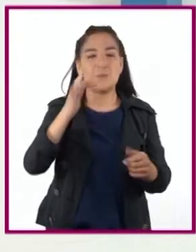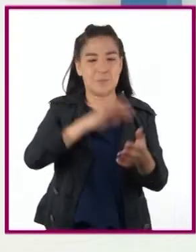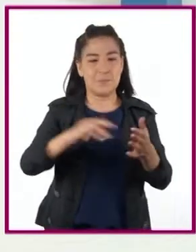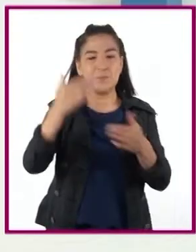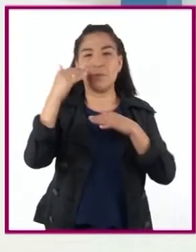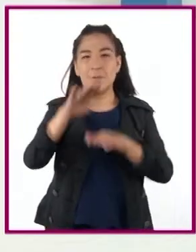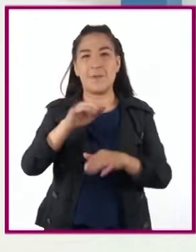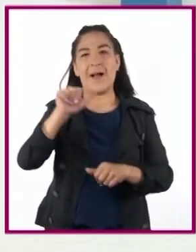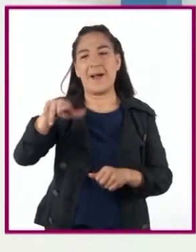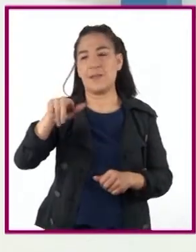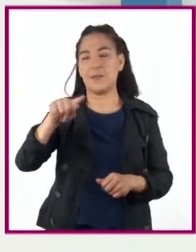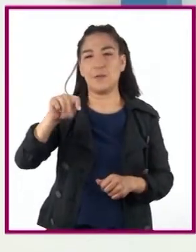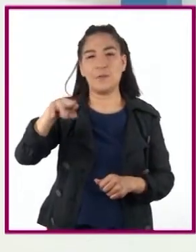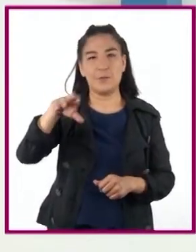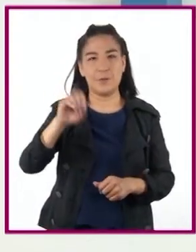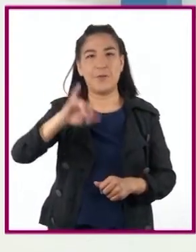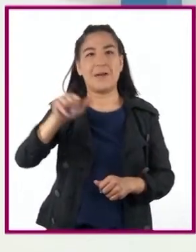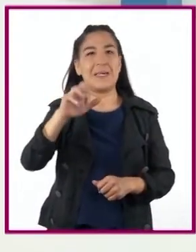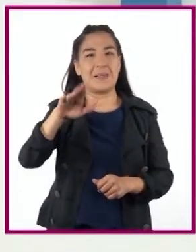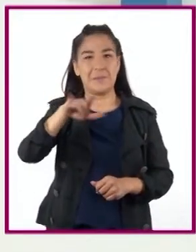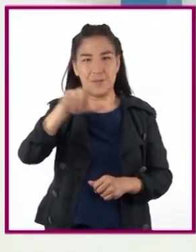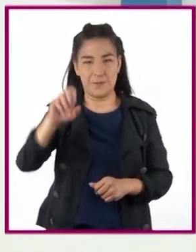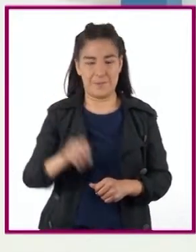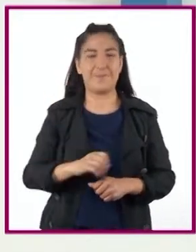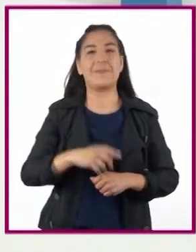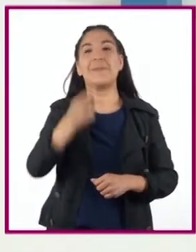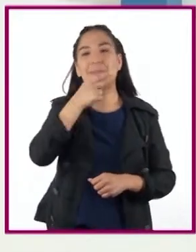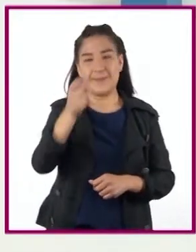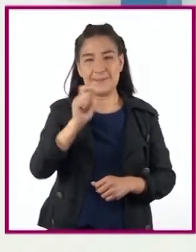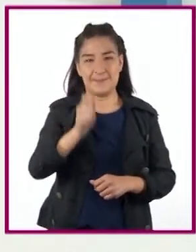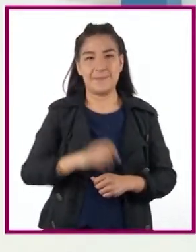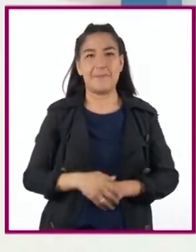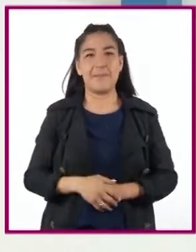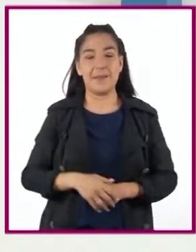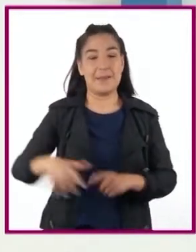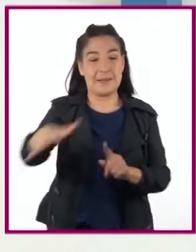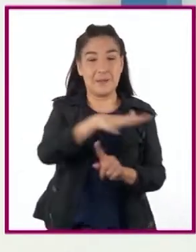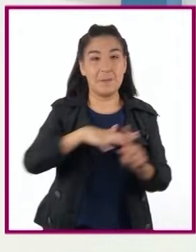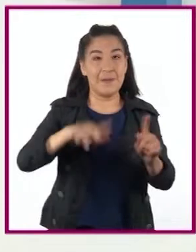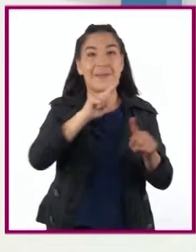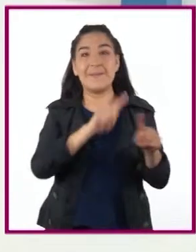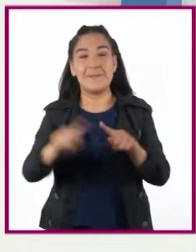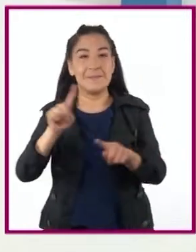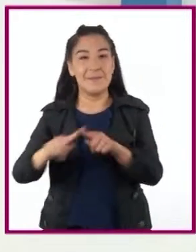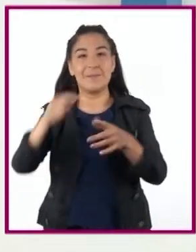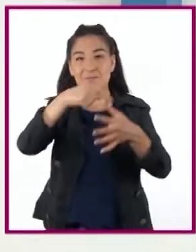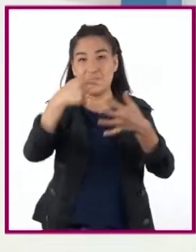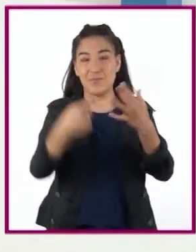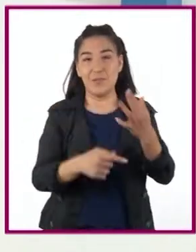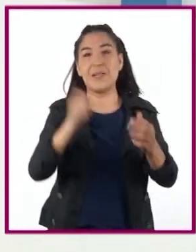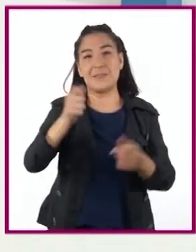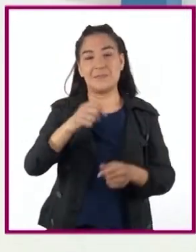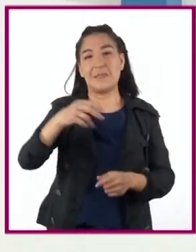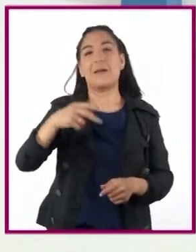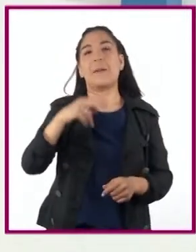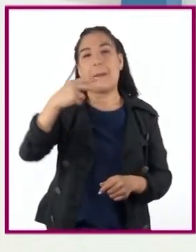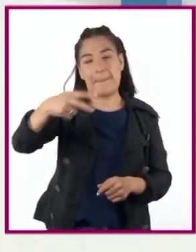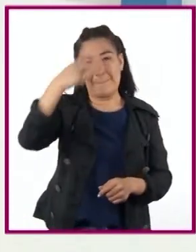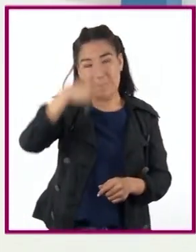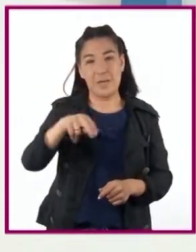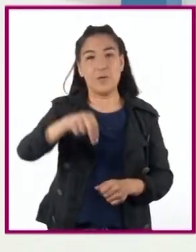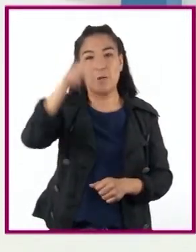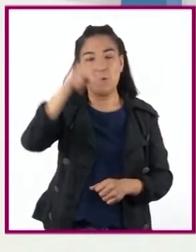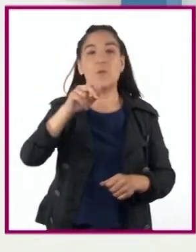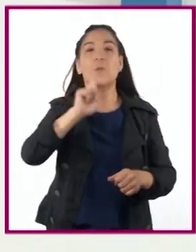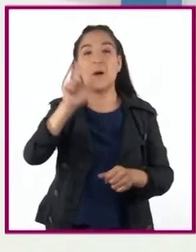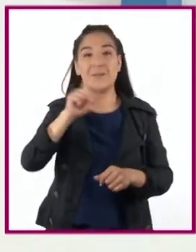escrito por Antonio Jaramillo Arango y dice así: Pluralidad cultural en Mesoamérica. Cuando la reducida expedición